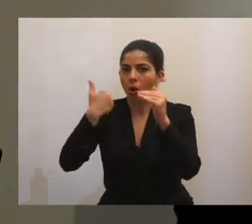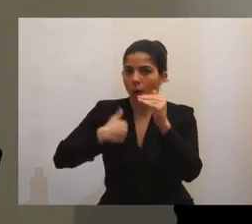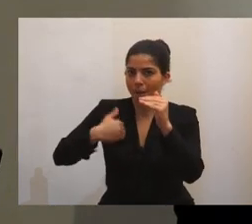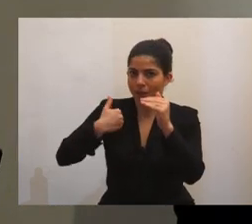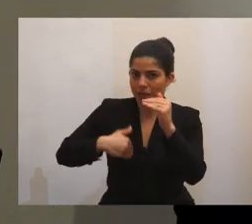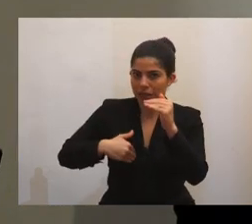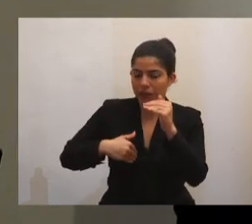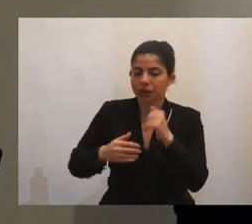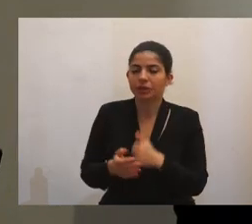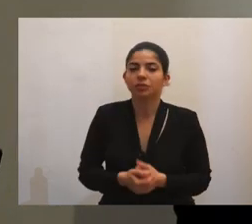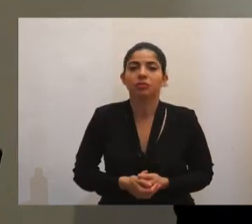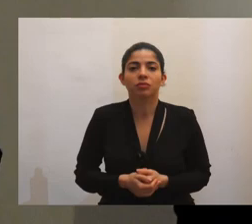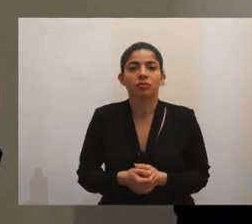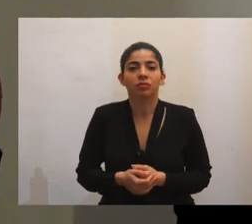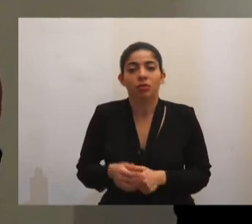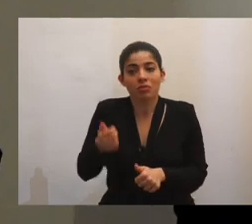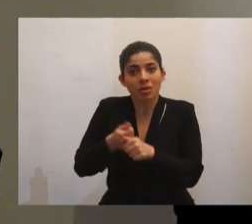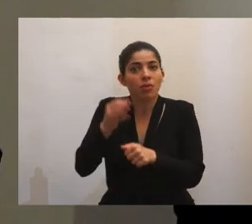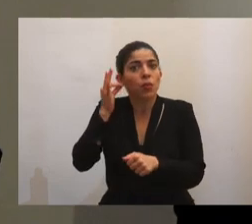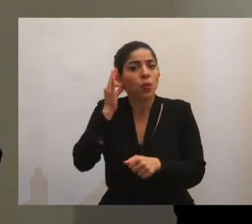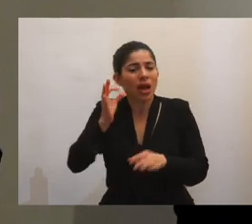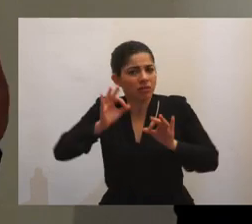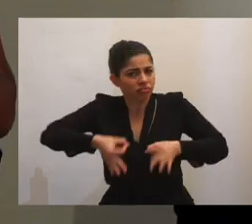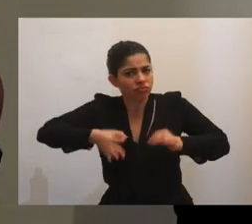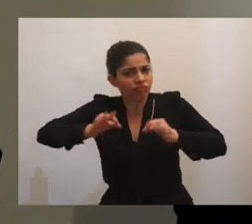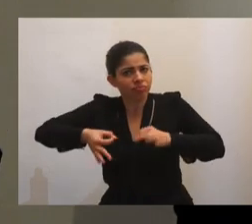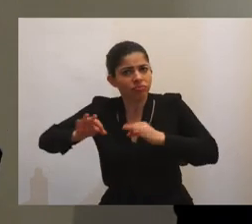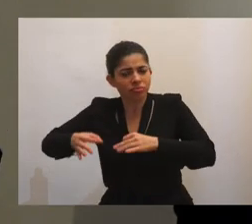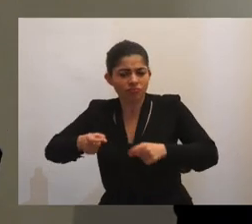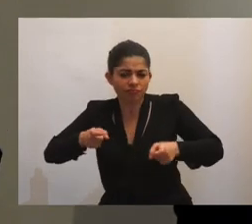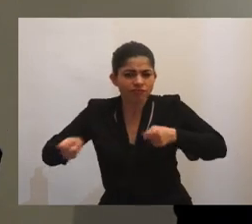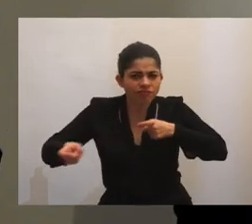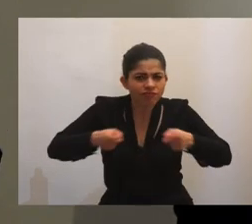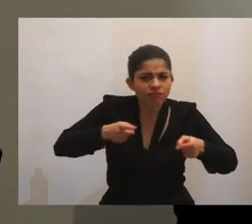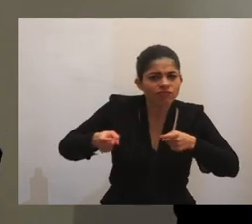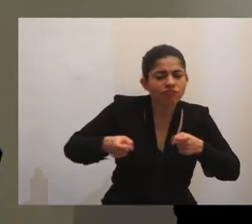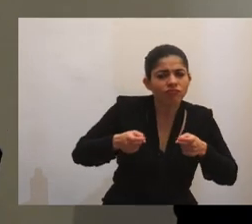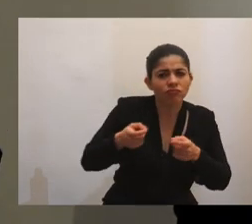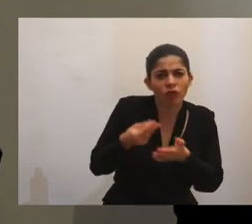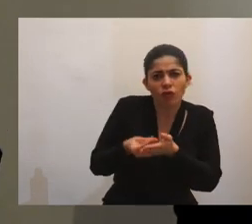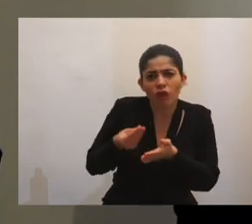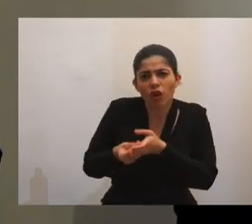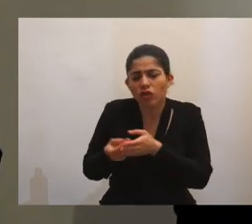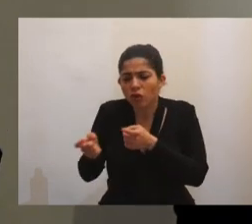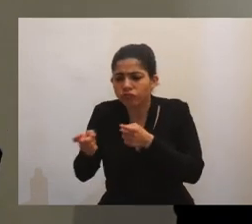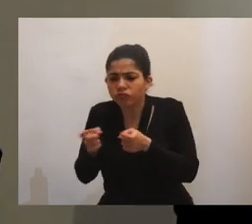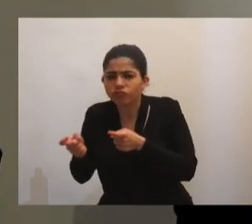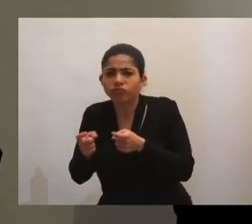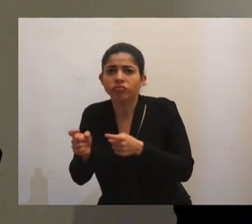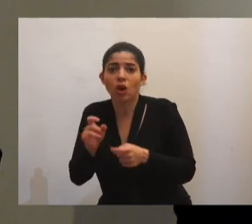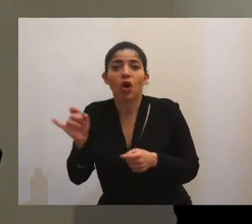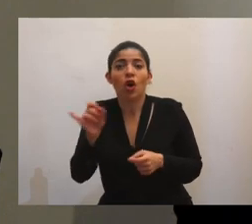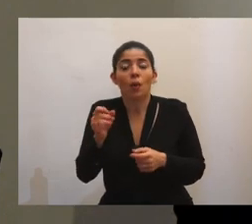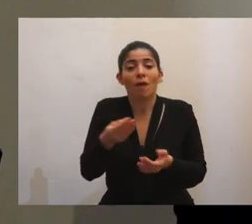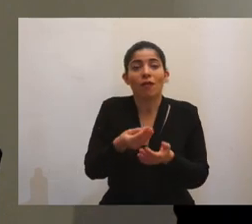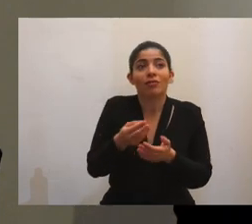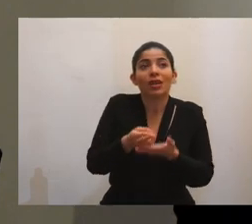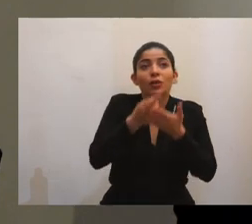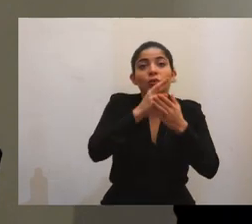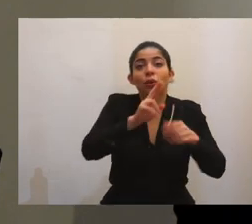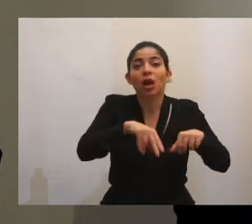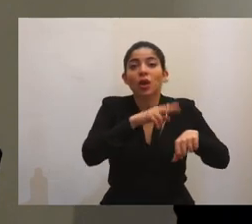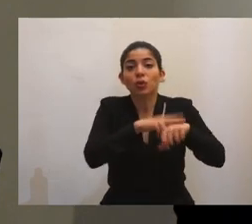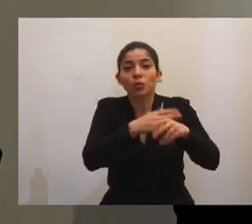los hombres, tomando decisiones, gestionando recursos como los recursos